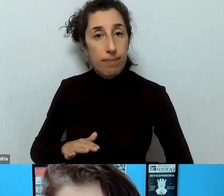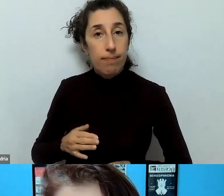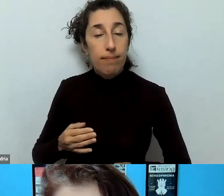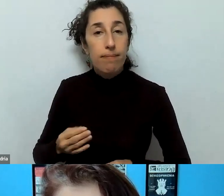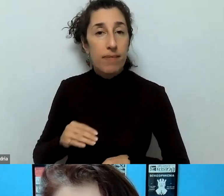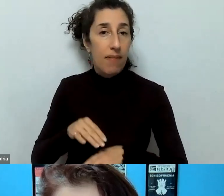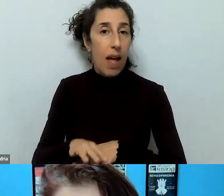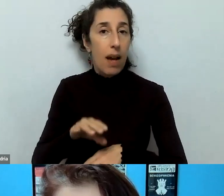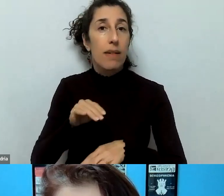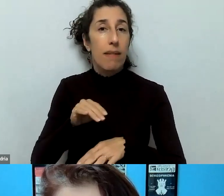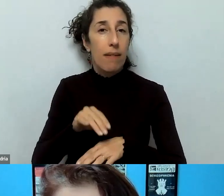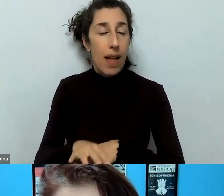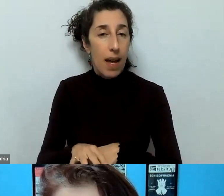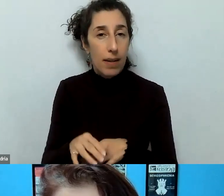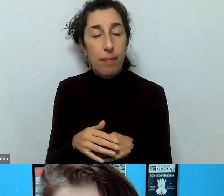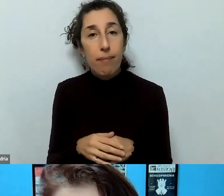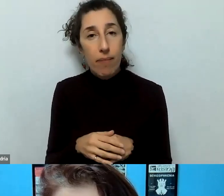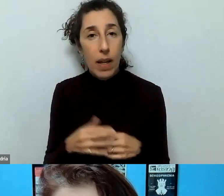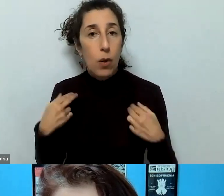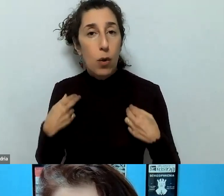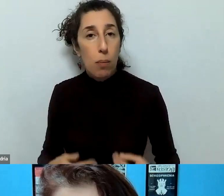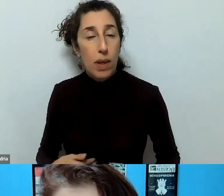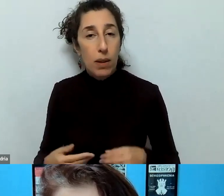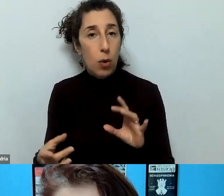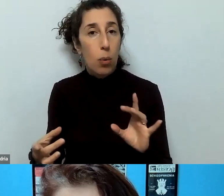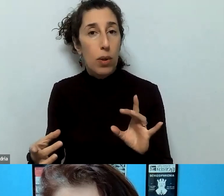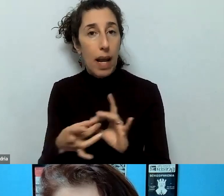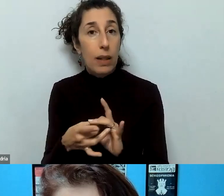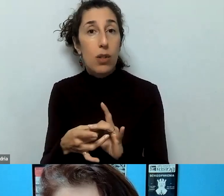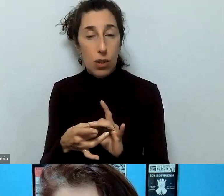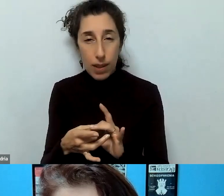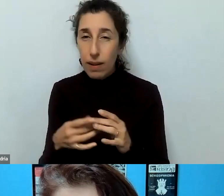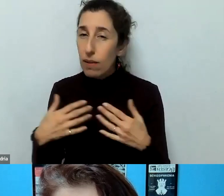Quiero asegurar que no estamos